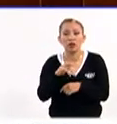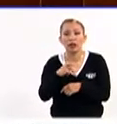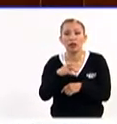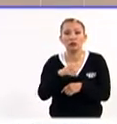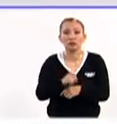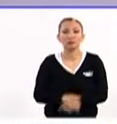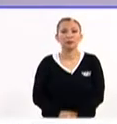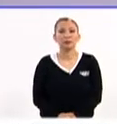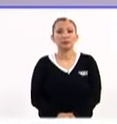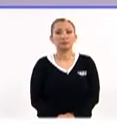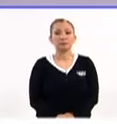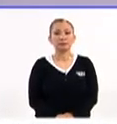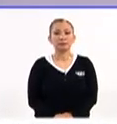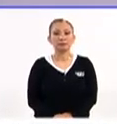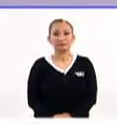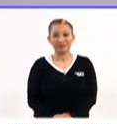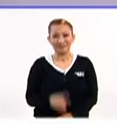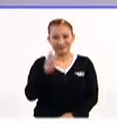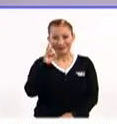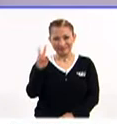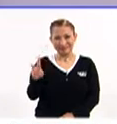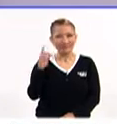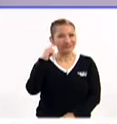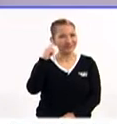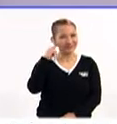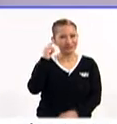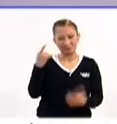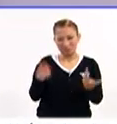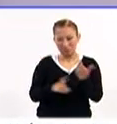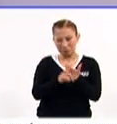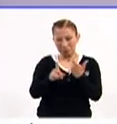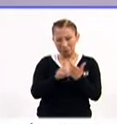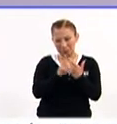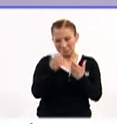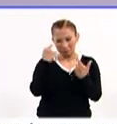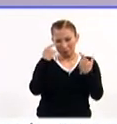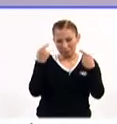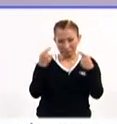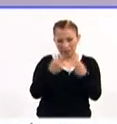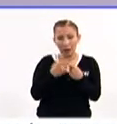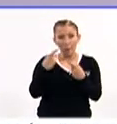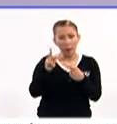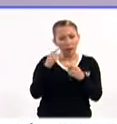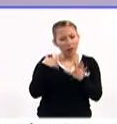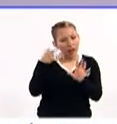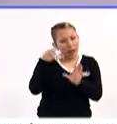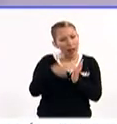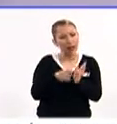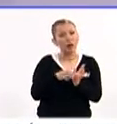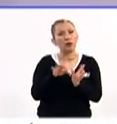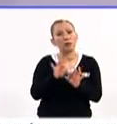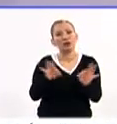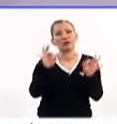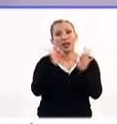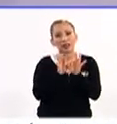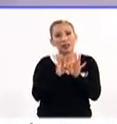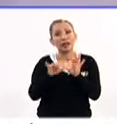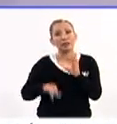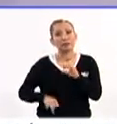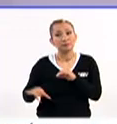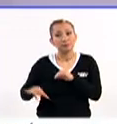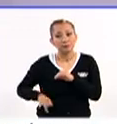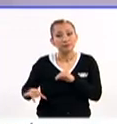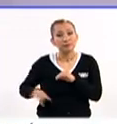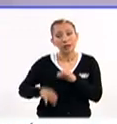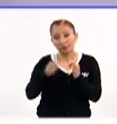nitrogenados. Como vieron, el audio tiene algunas fallas de origen, sin embargo, consideramos sumamente importante e